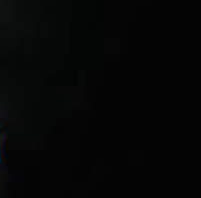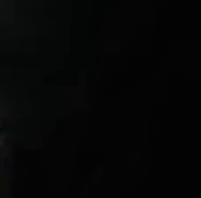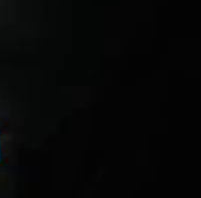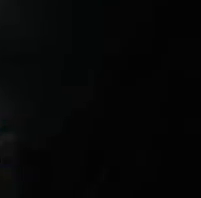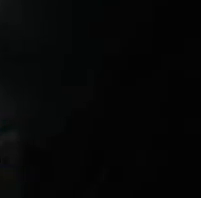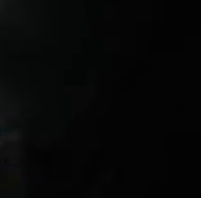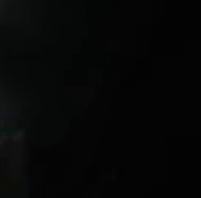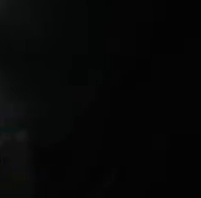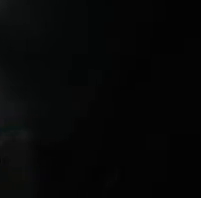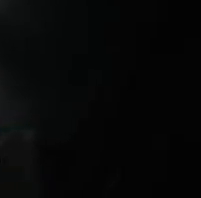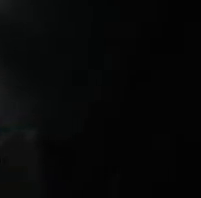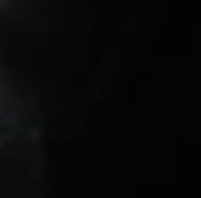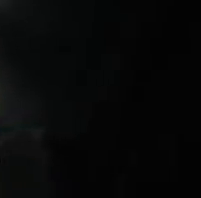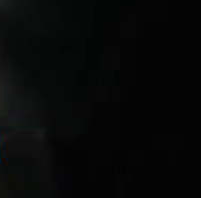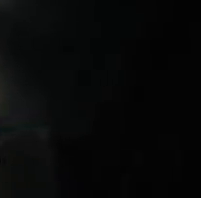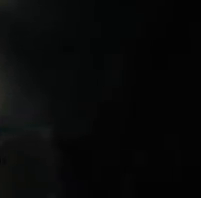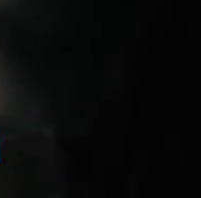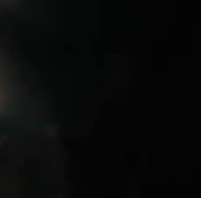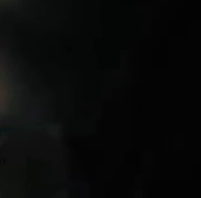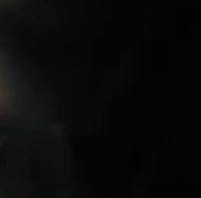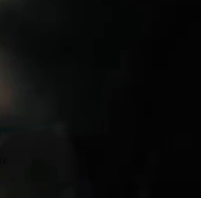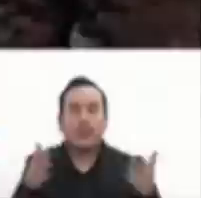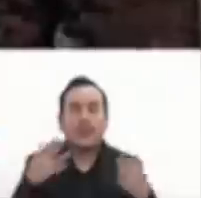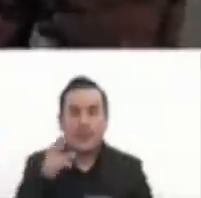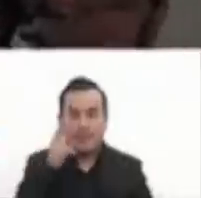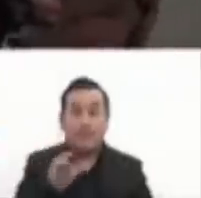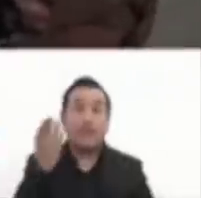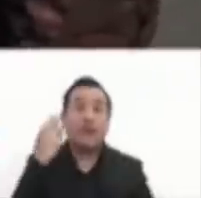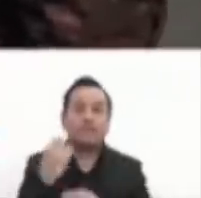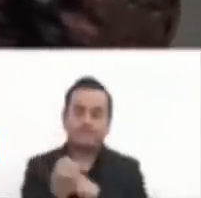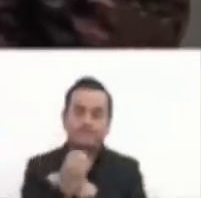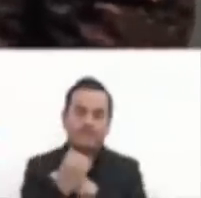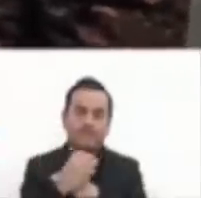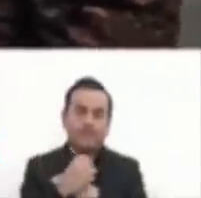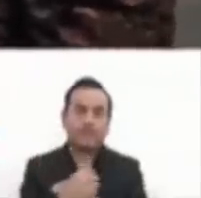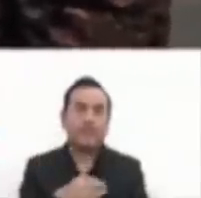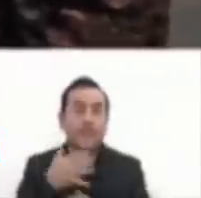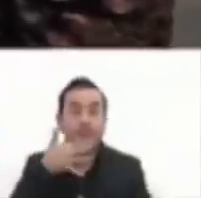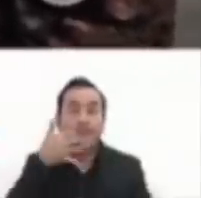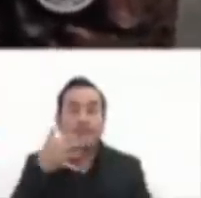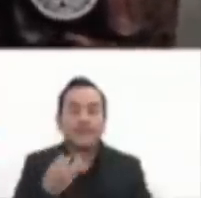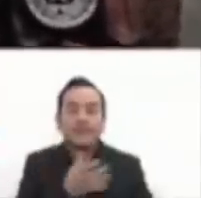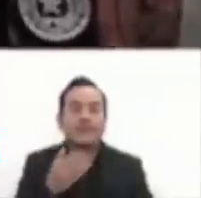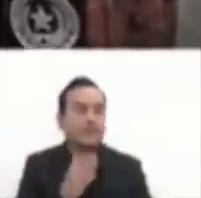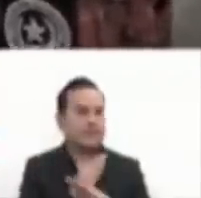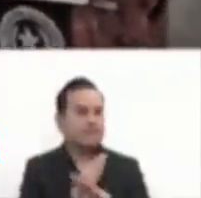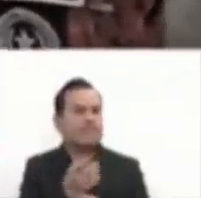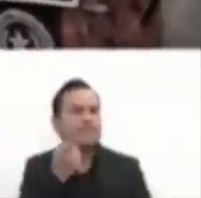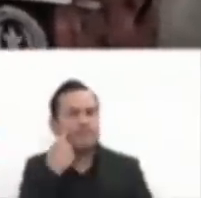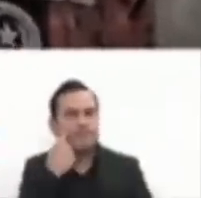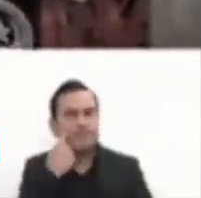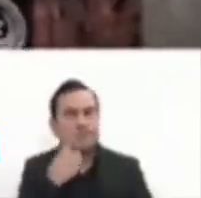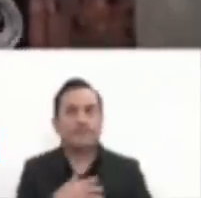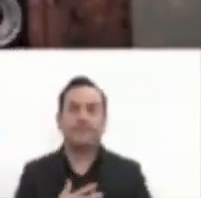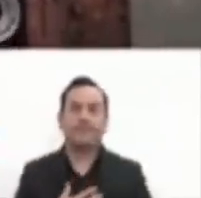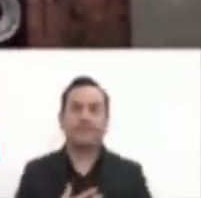por ejemplo. Lo aguanta. Tal cual así como usted lo solicitó, que tiene que ser una cárcel de primer mundo que aguante todo este tipo, para albergar